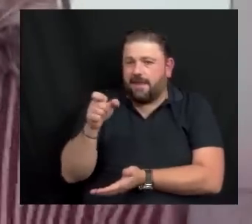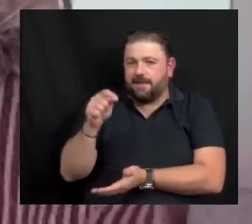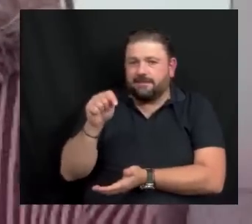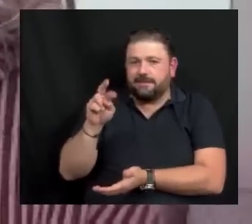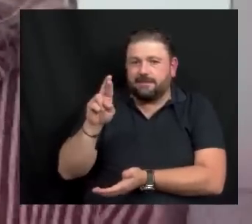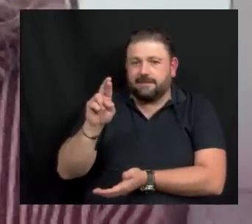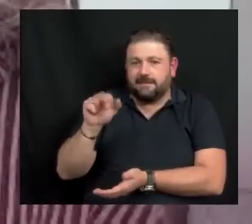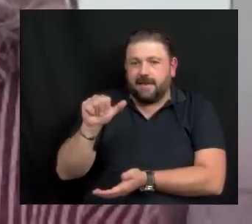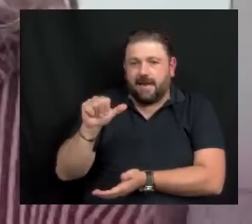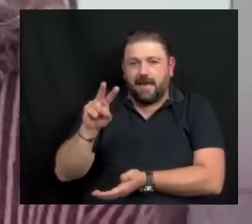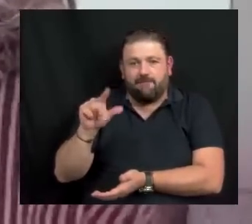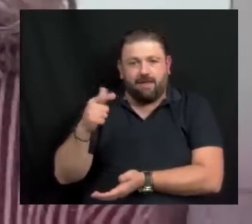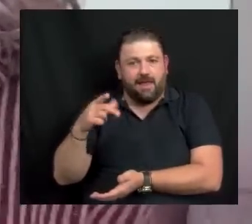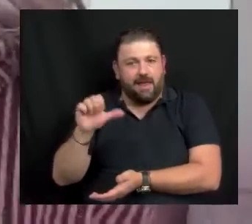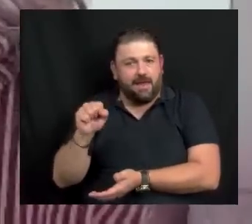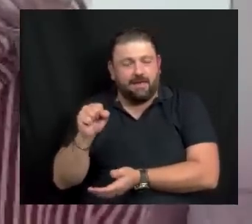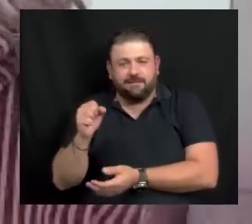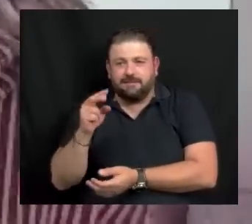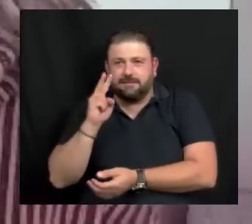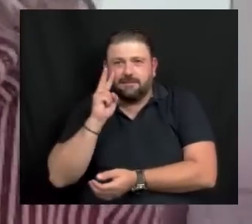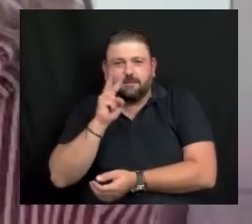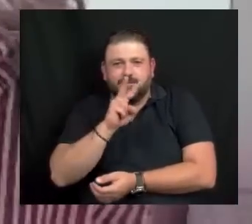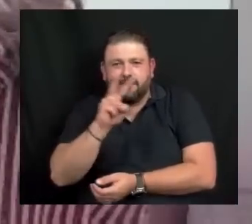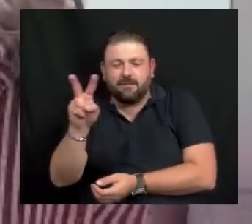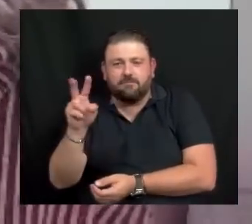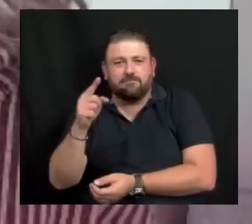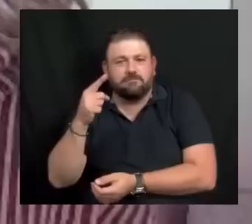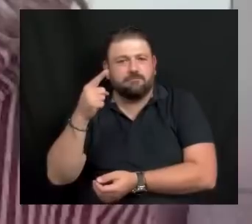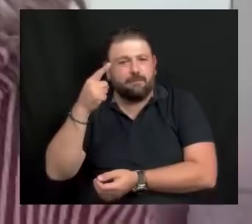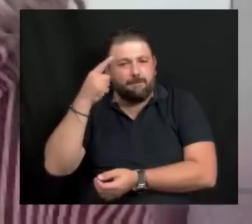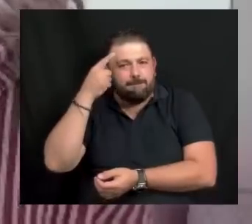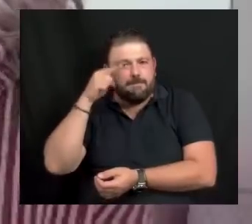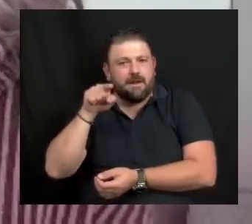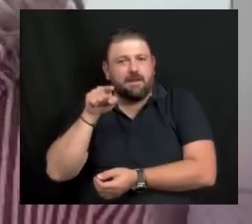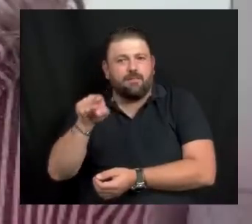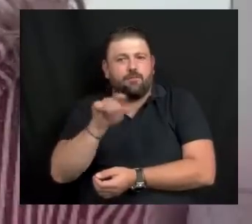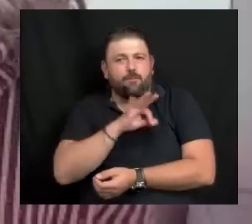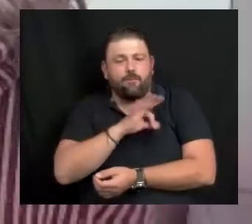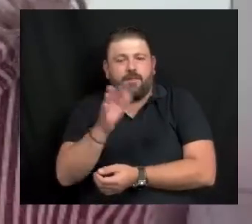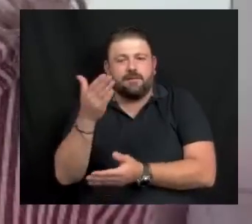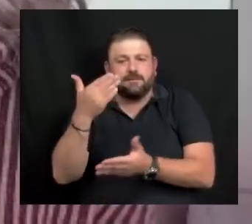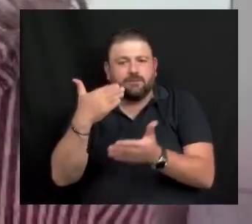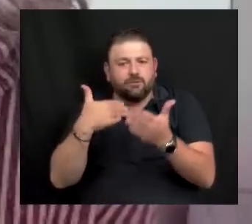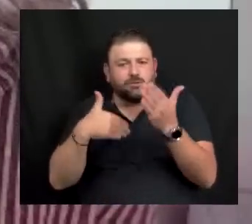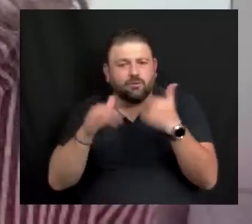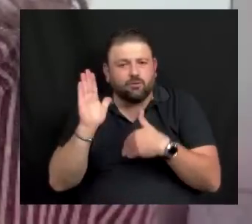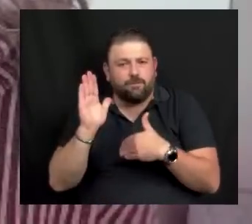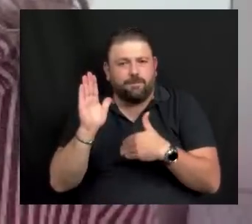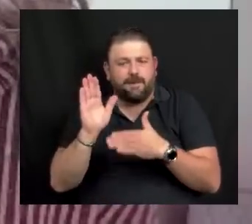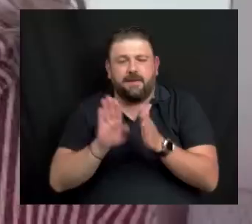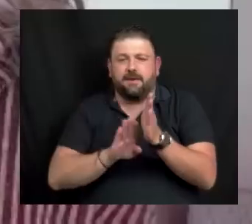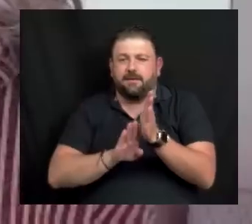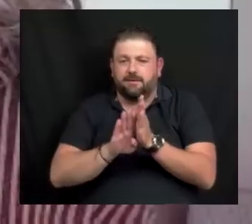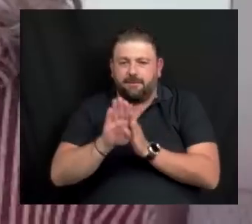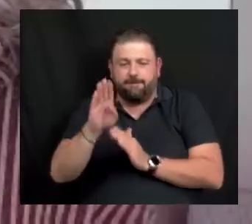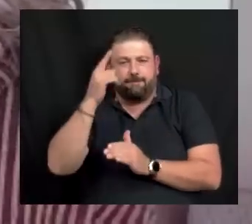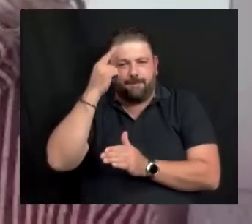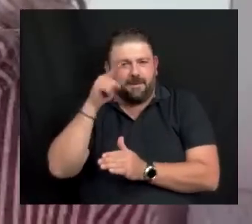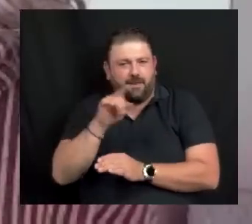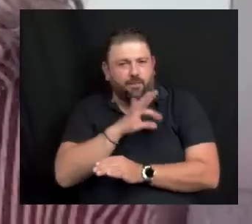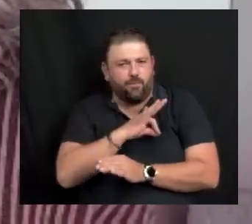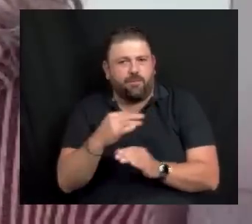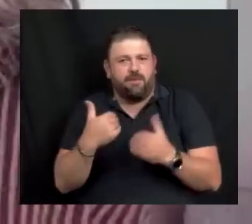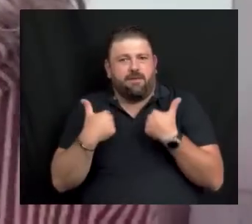le estás diciendo supera todas las expectativas que él traía para, o esa persona traía para crecer.